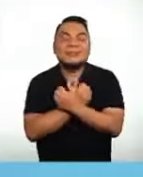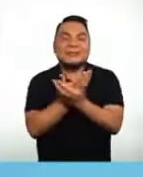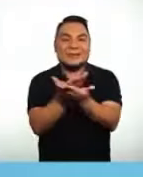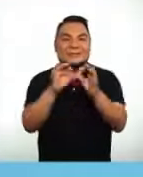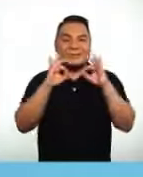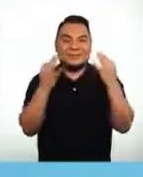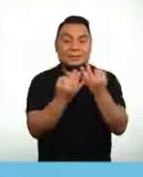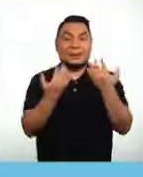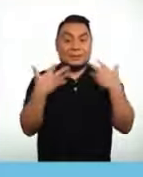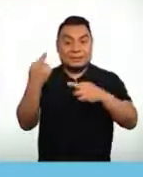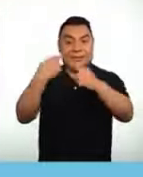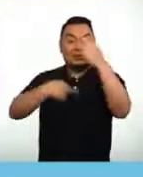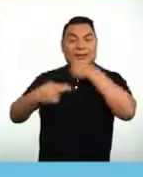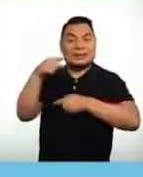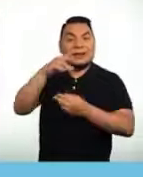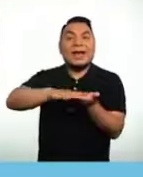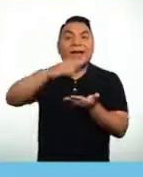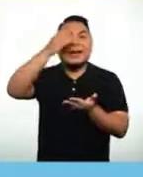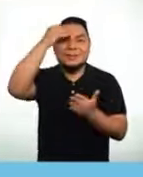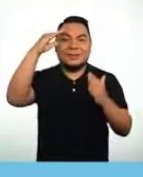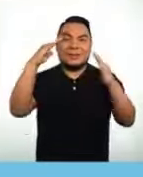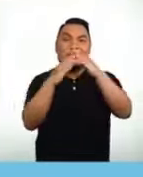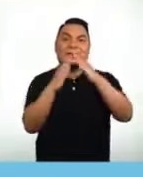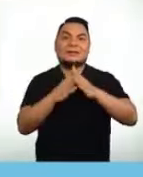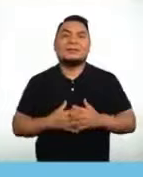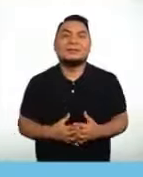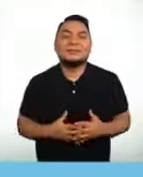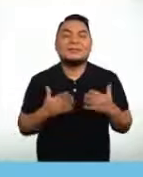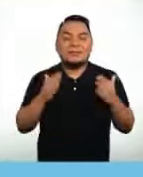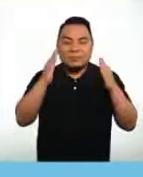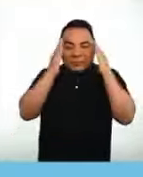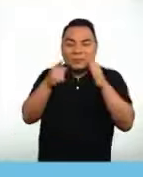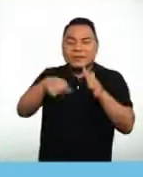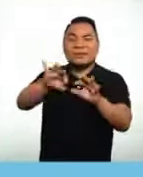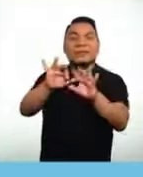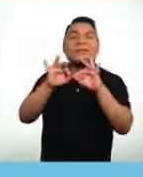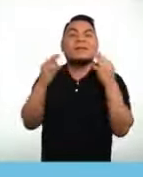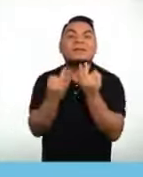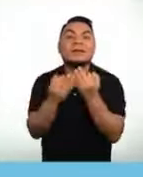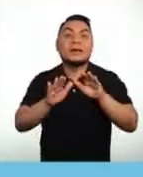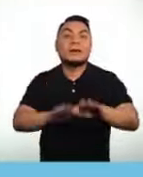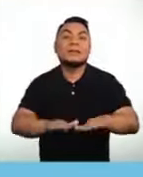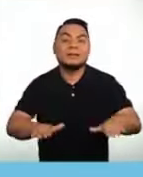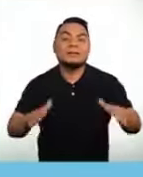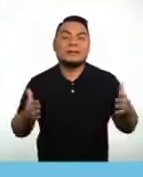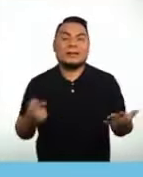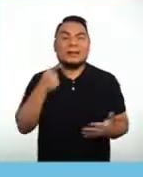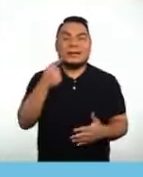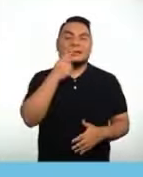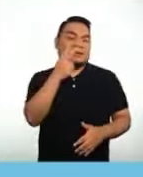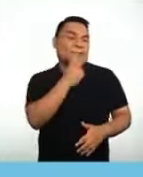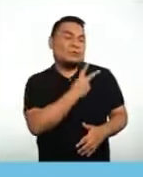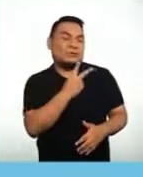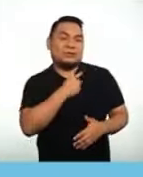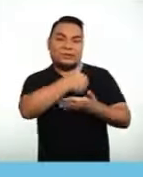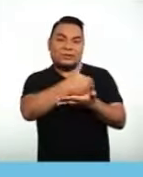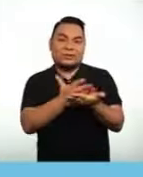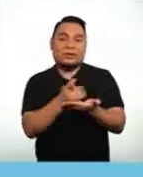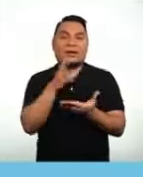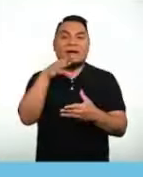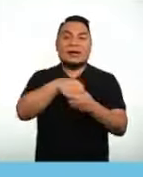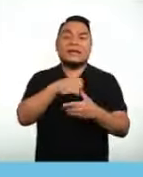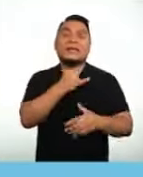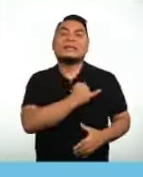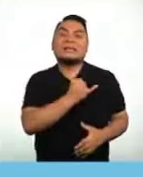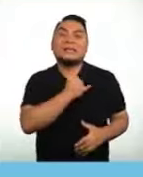¡Hola, queridas familias! Ya estamos de regreso en Aprendo en Casa, dedicado a las familias de niñas y niños del